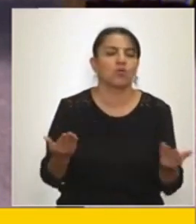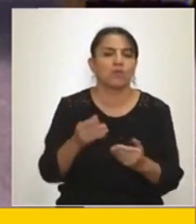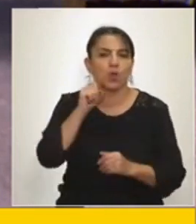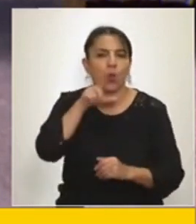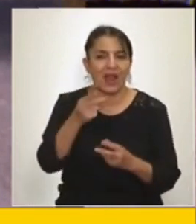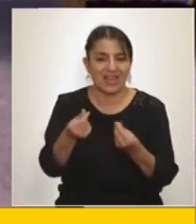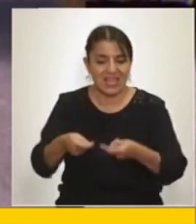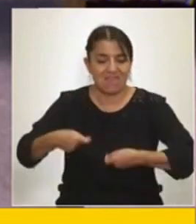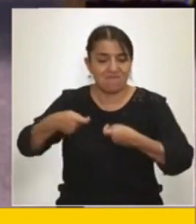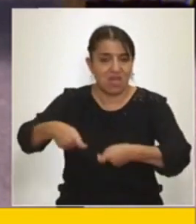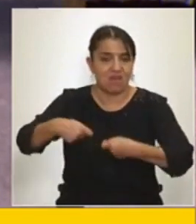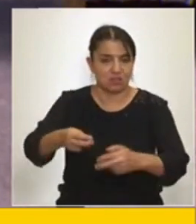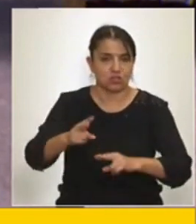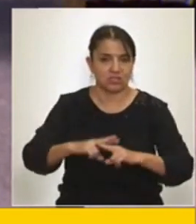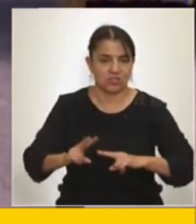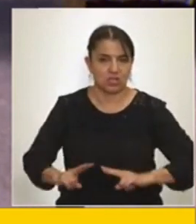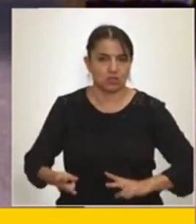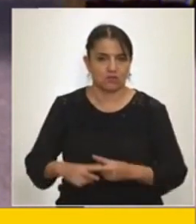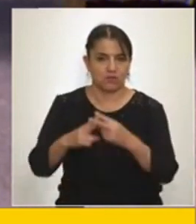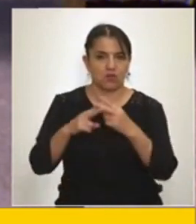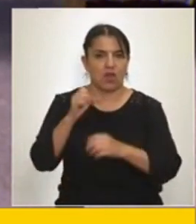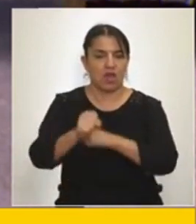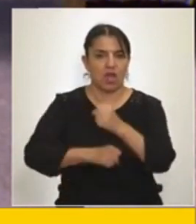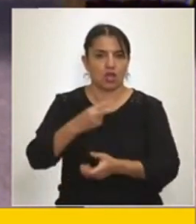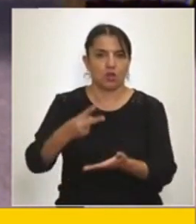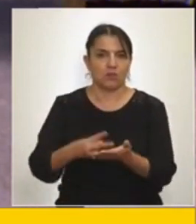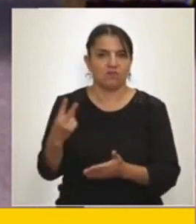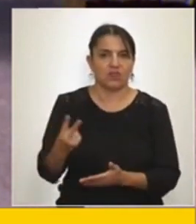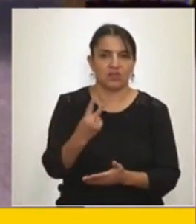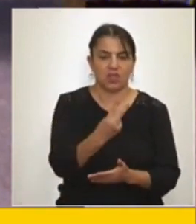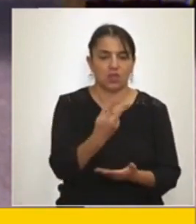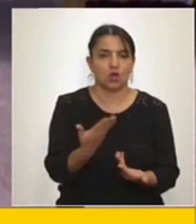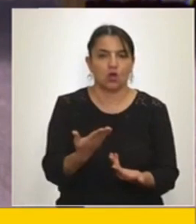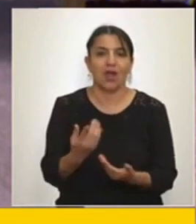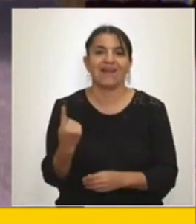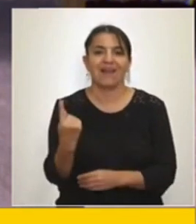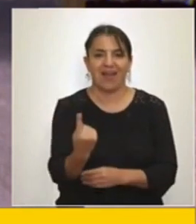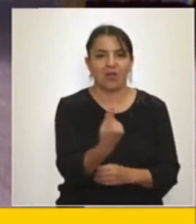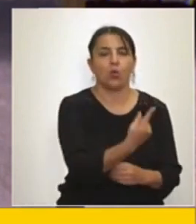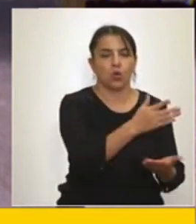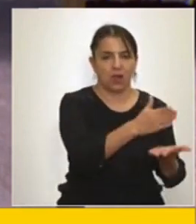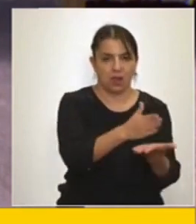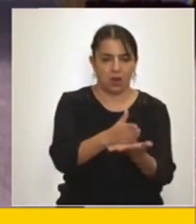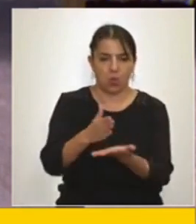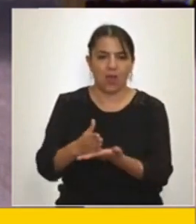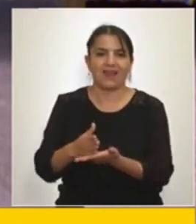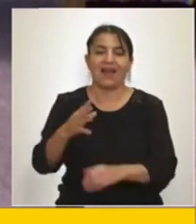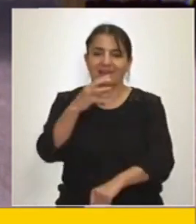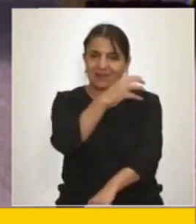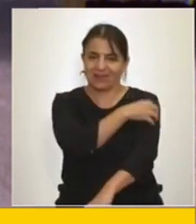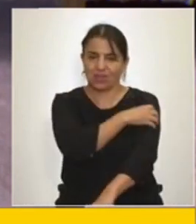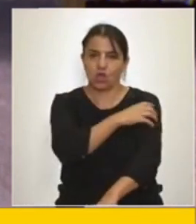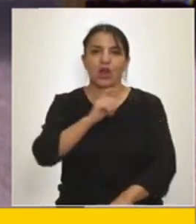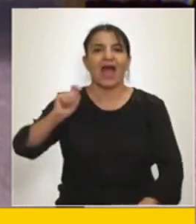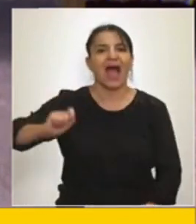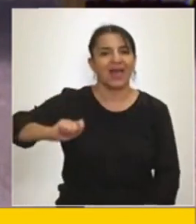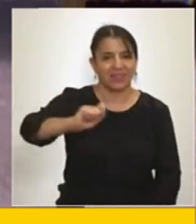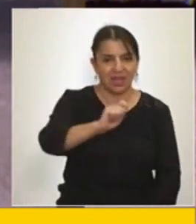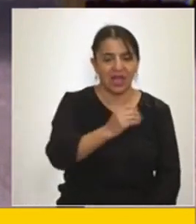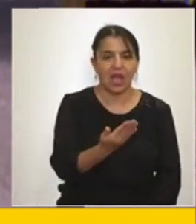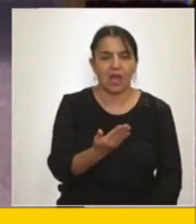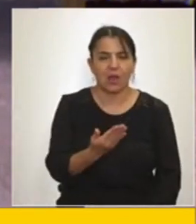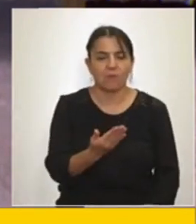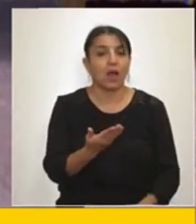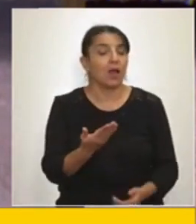inversión que se ha hecho en infraestructura durante el año 2022 en cada uno de los establecimientos de la atacama Cabe hacer presente que